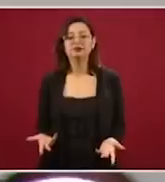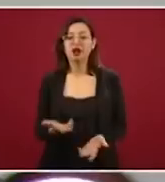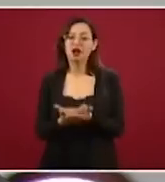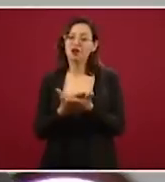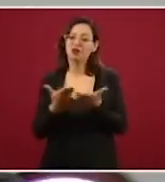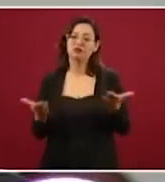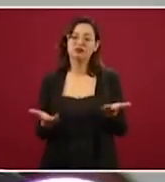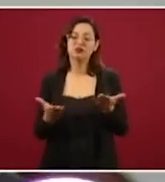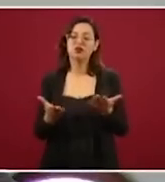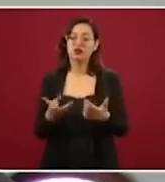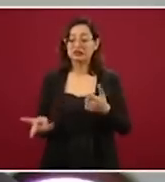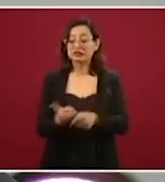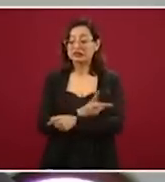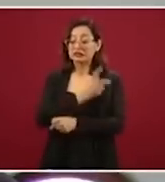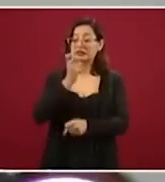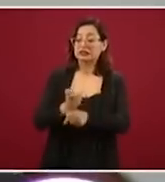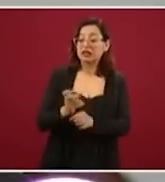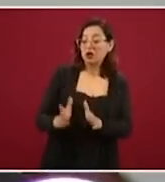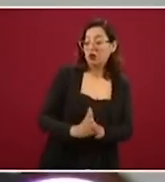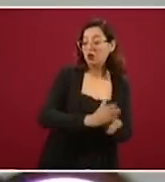esta